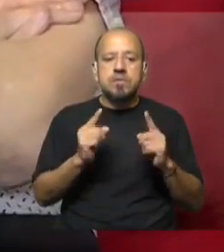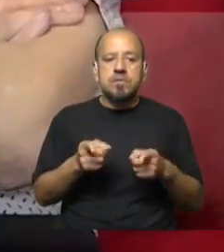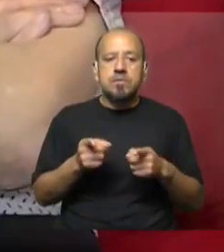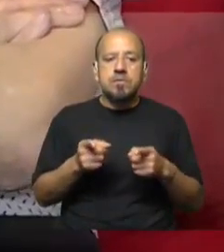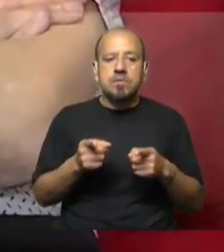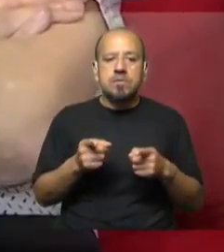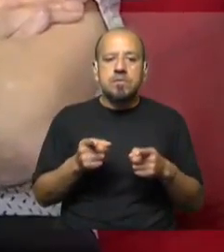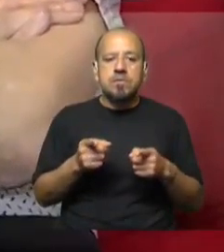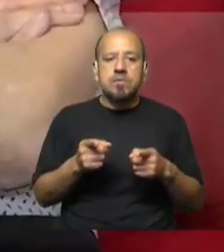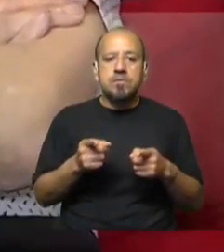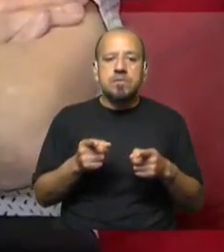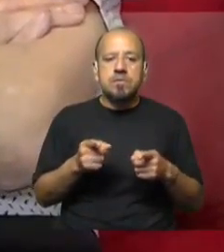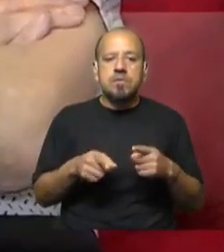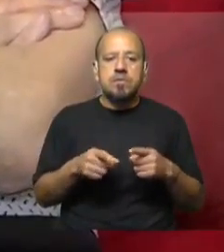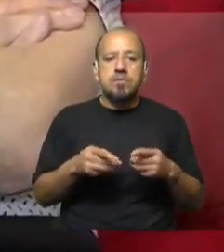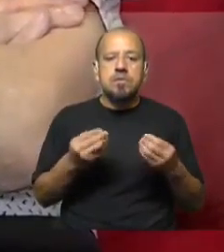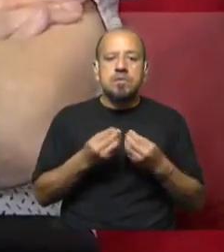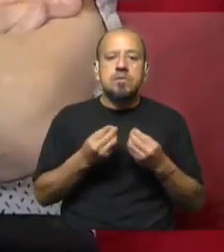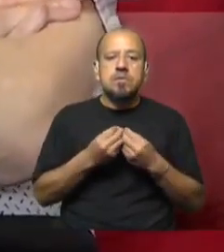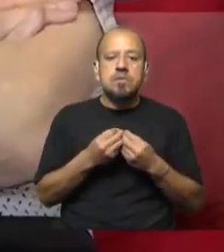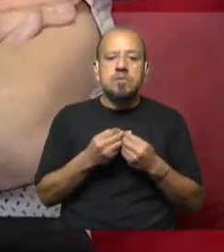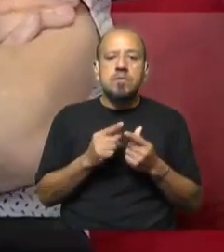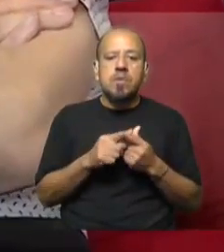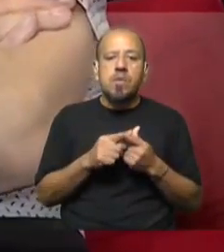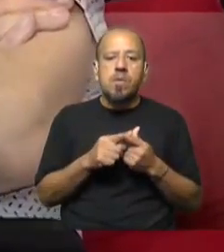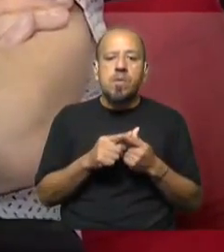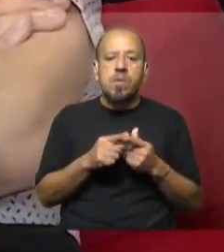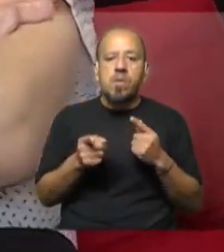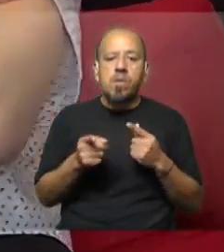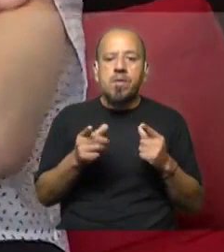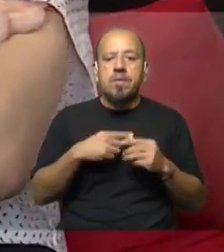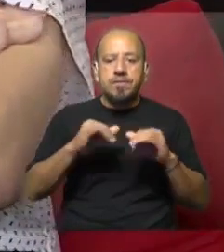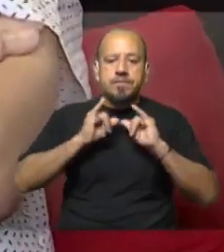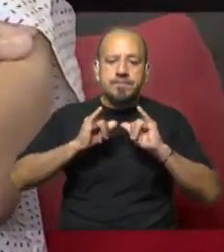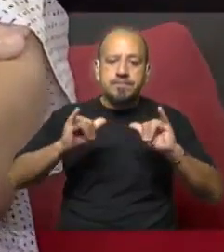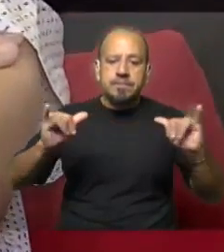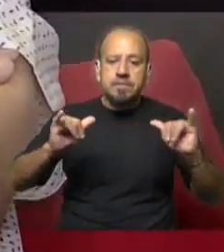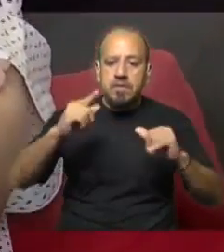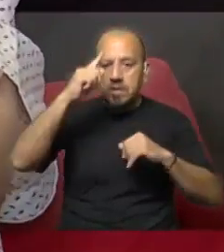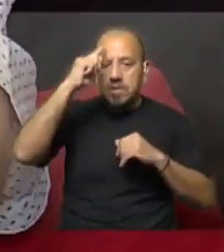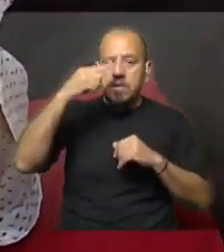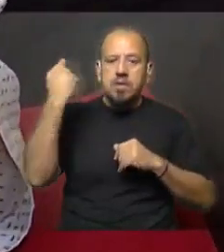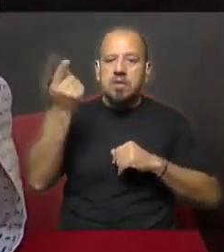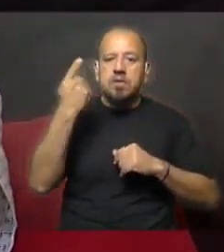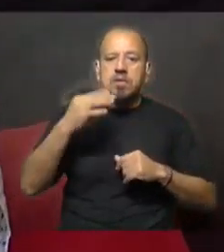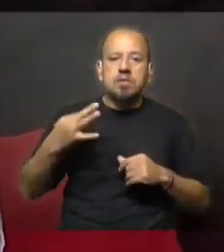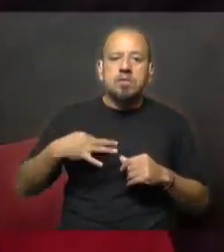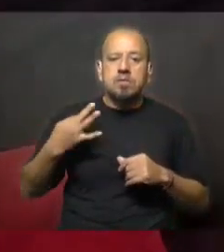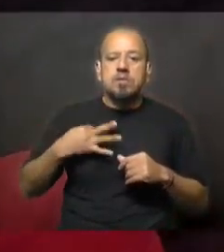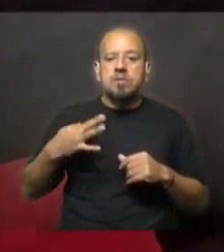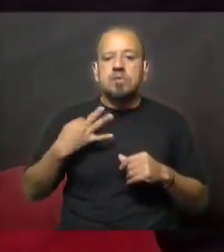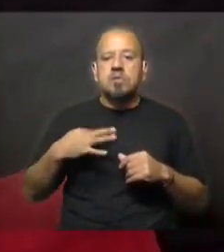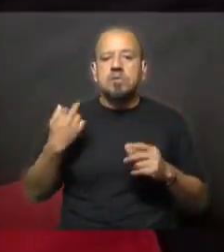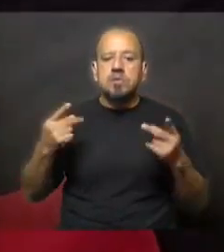en bueno, muchas ramas que tienen que ver. Me especialicé en marketing internacional, y dediqué muchos años a viajar por